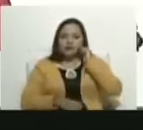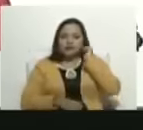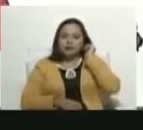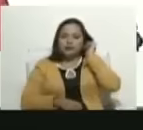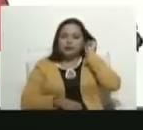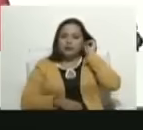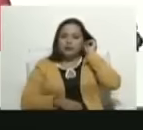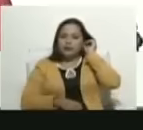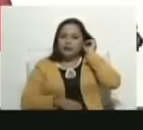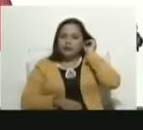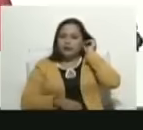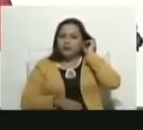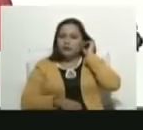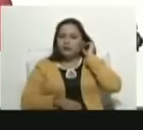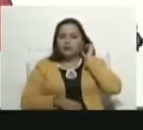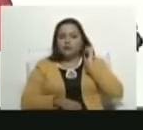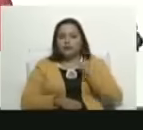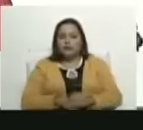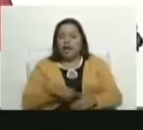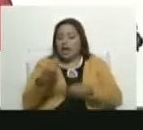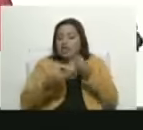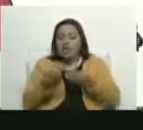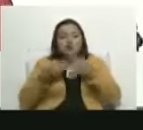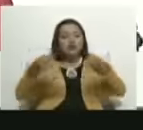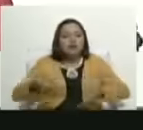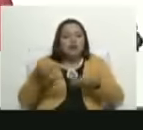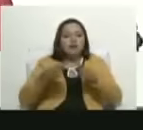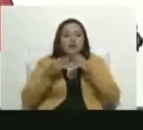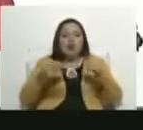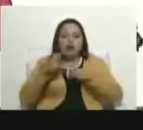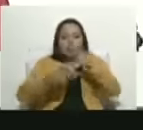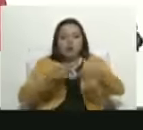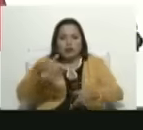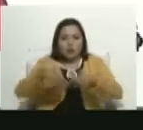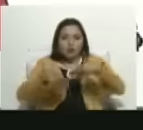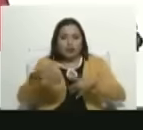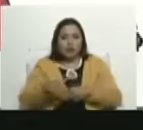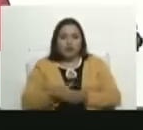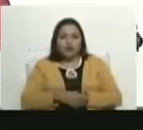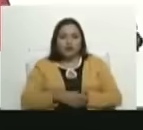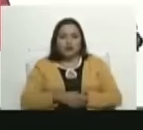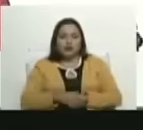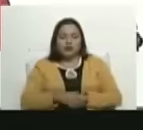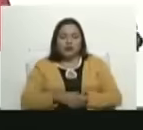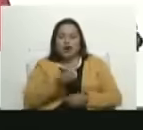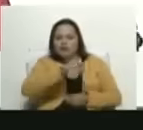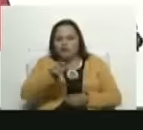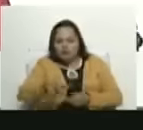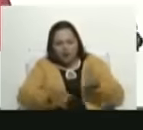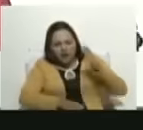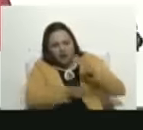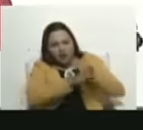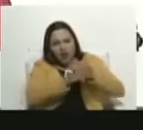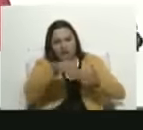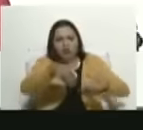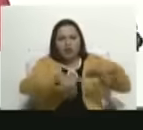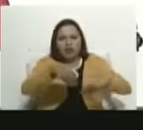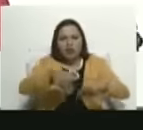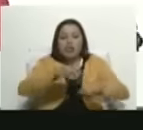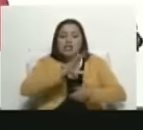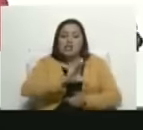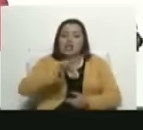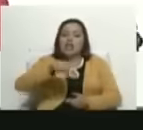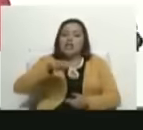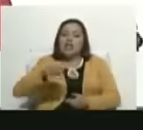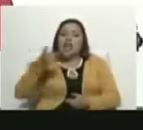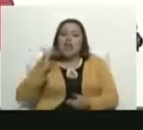Como se ha hecho siempre en todos los procesos electorales. Por eso no es, la gente va a votar cuando está el CNE confiada,